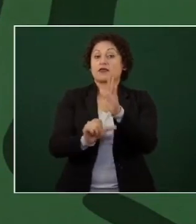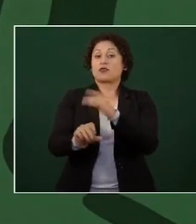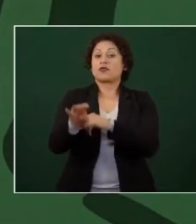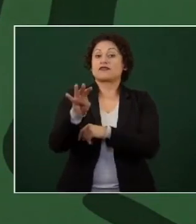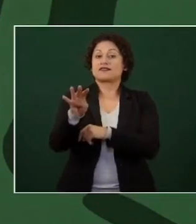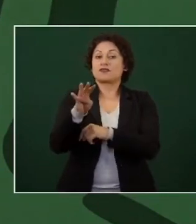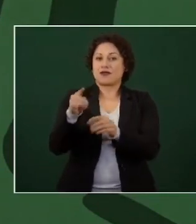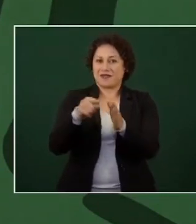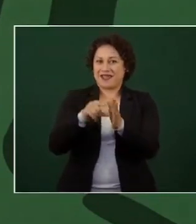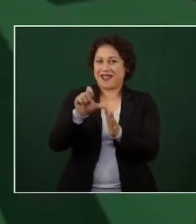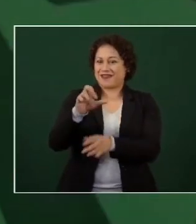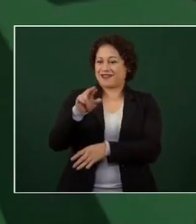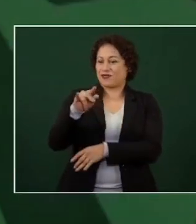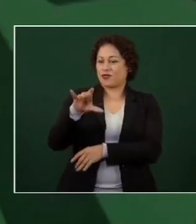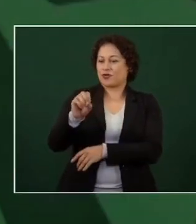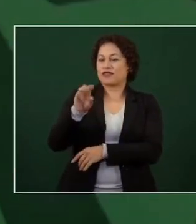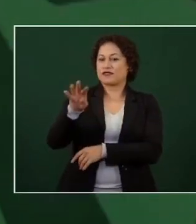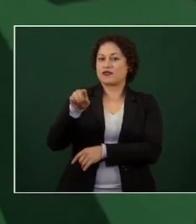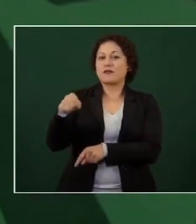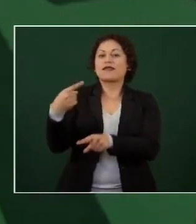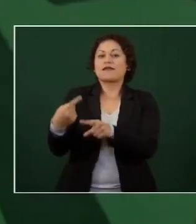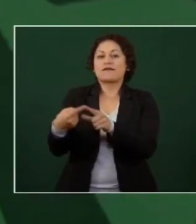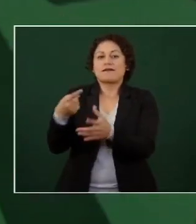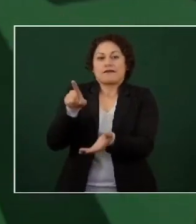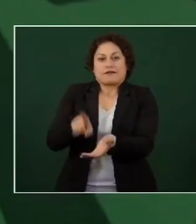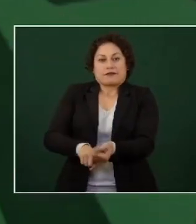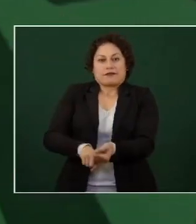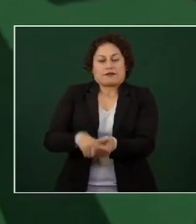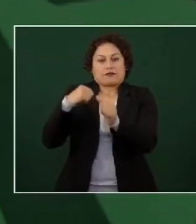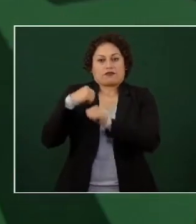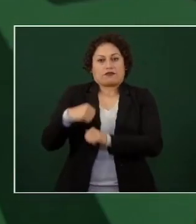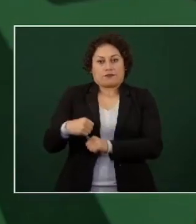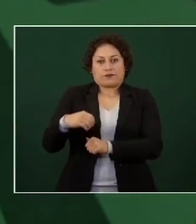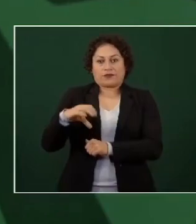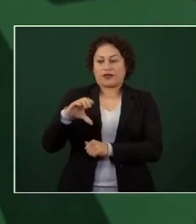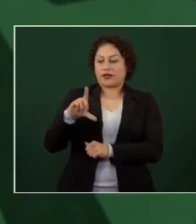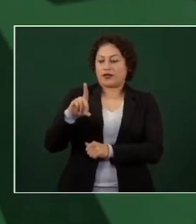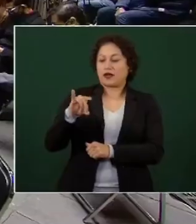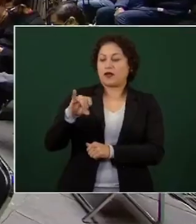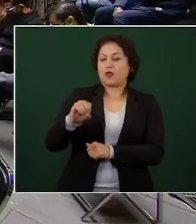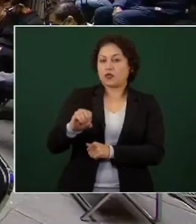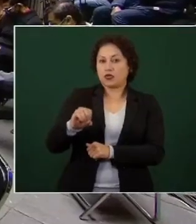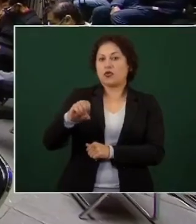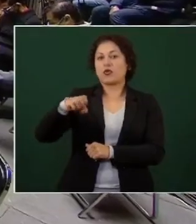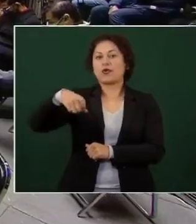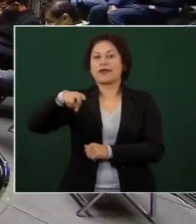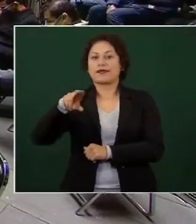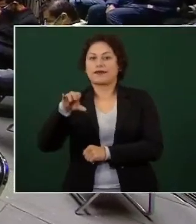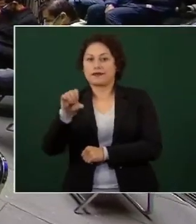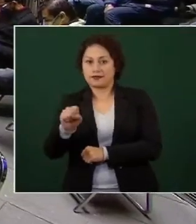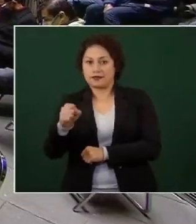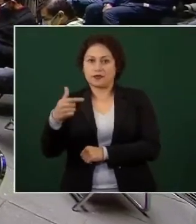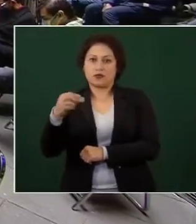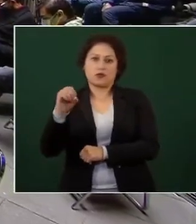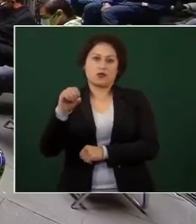Claudio X González, ¿cómo se llama? Bueno,